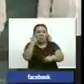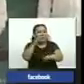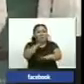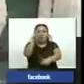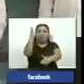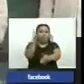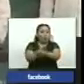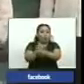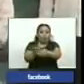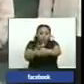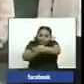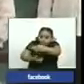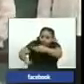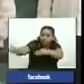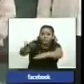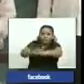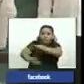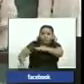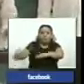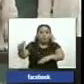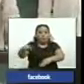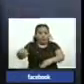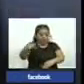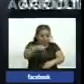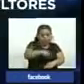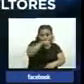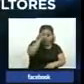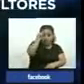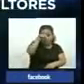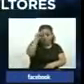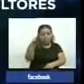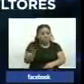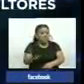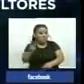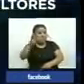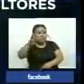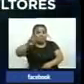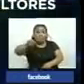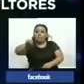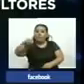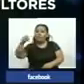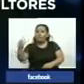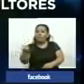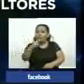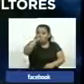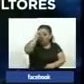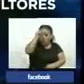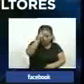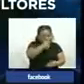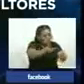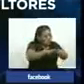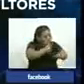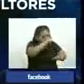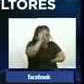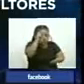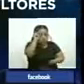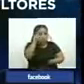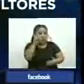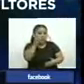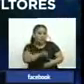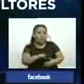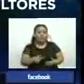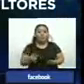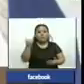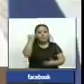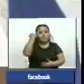migratorio de salvadoreños a través de la empleabilidad. Al menos 20 mil agricultores podrán encontrar fuente de ingreso por medio de